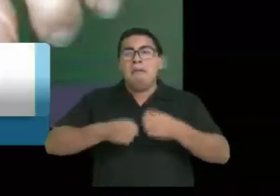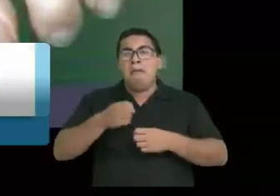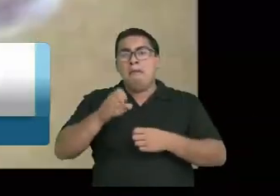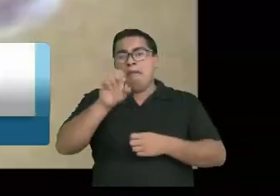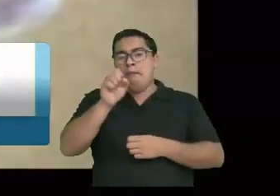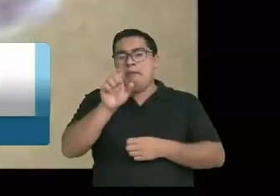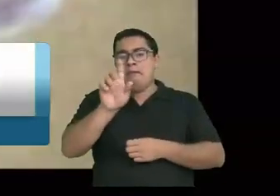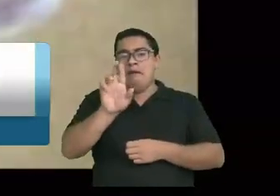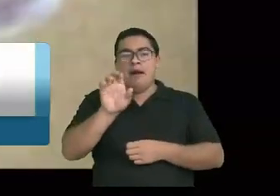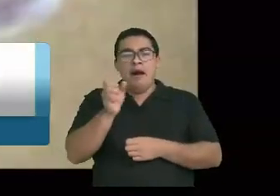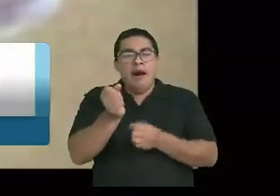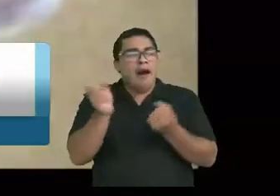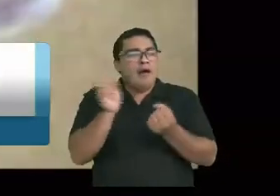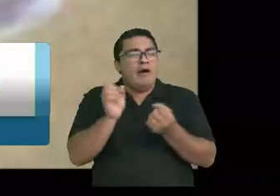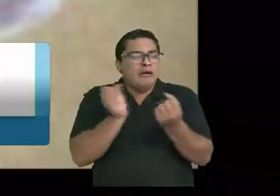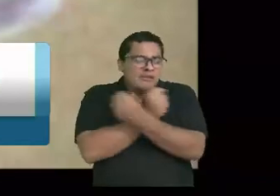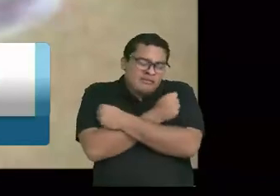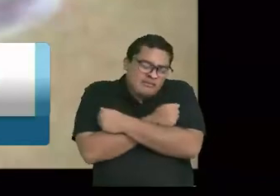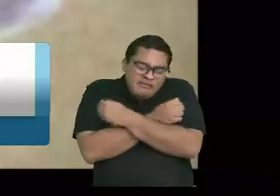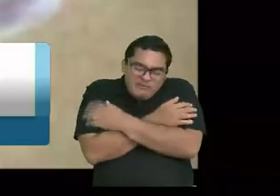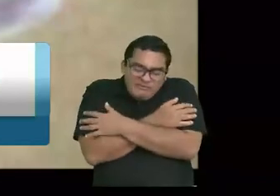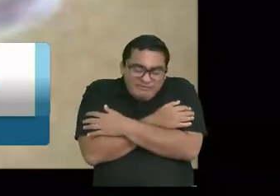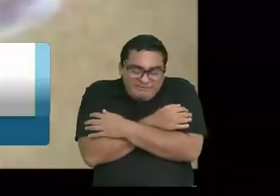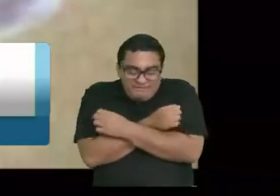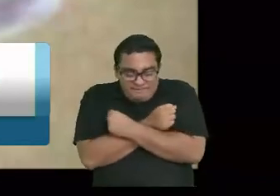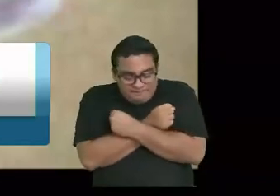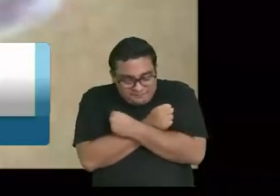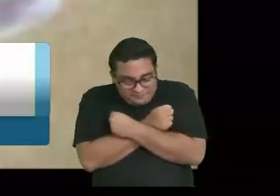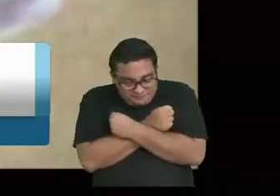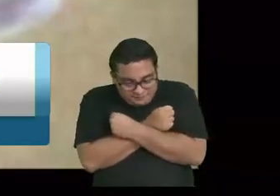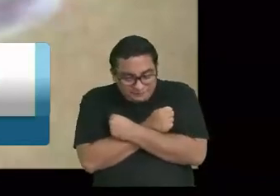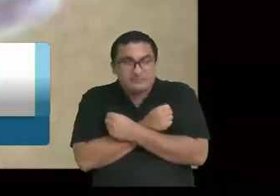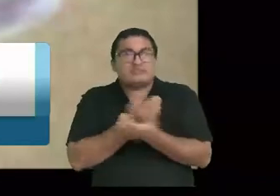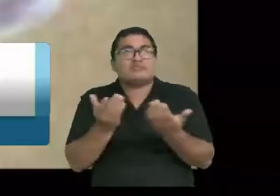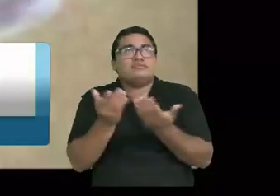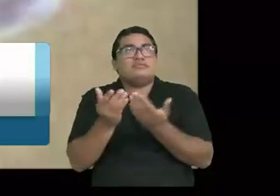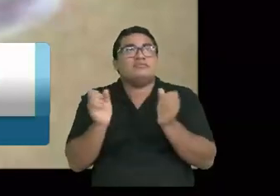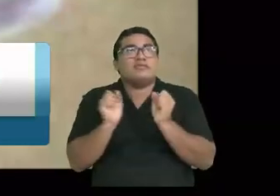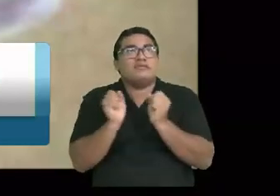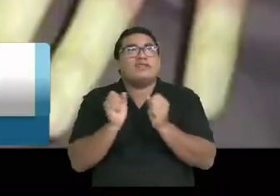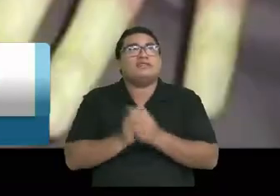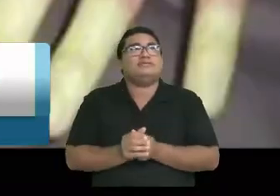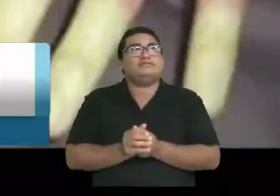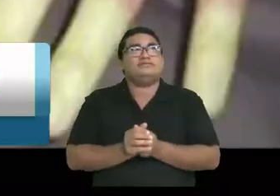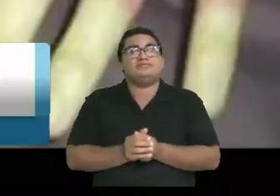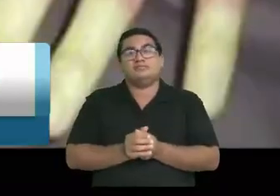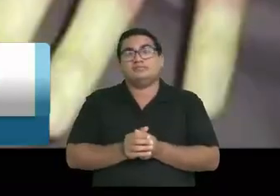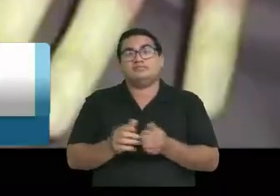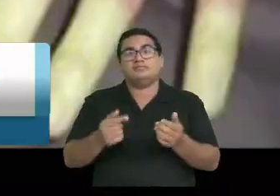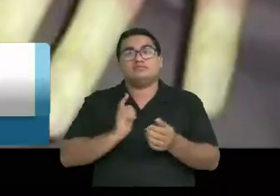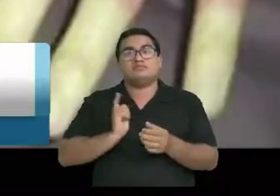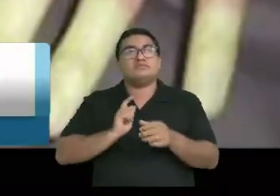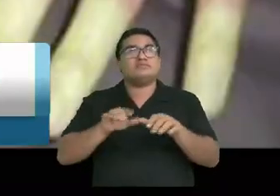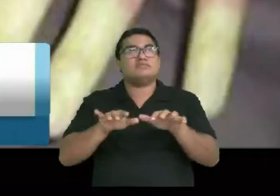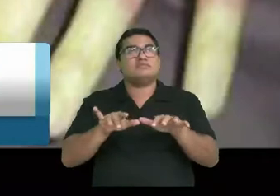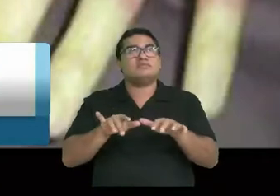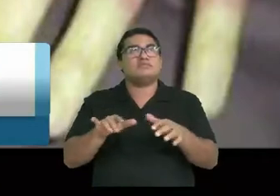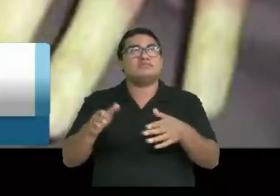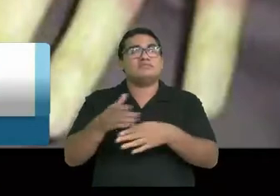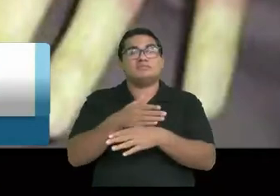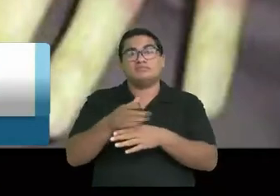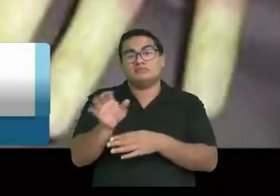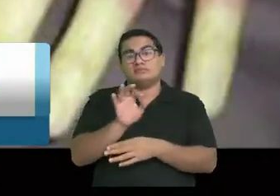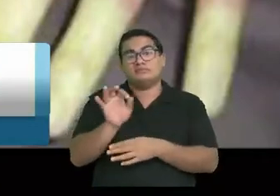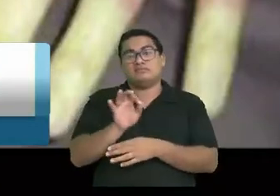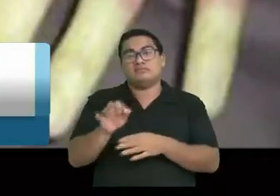Lo que sucede es que hay una estimulación del sistema nervioso simpático. Este sistema nervioso va a estimular unos